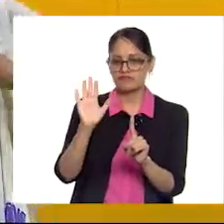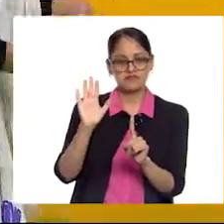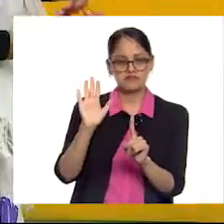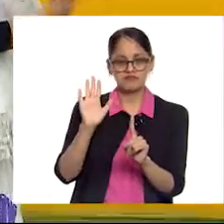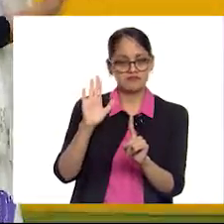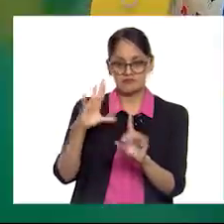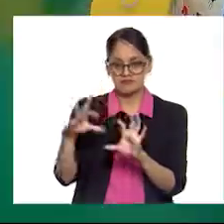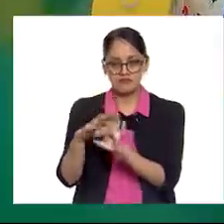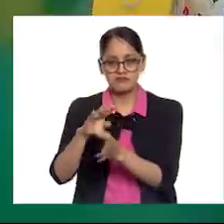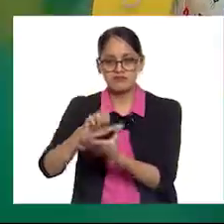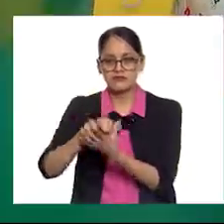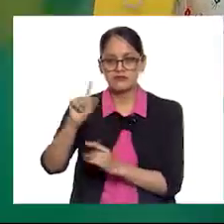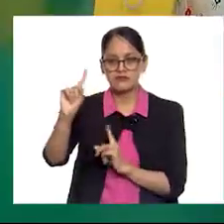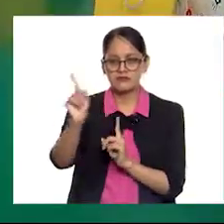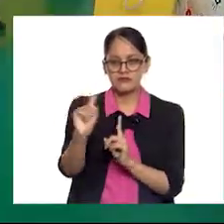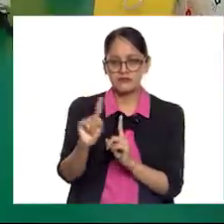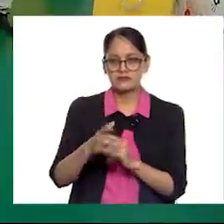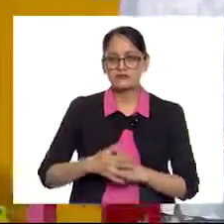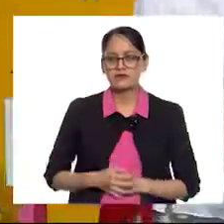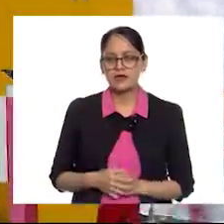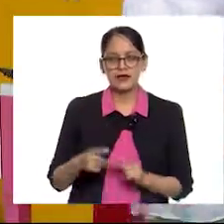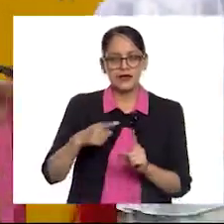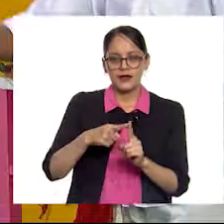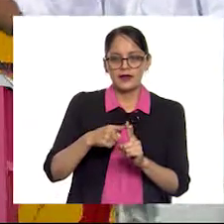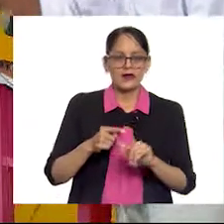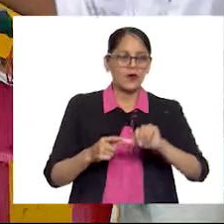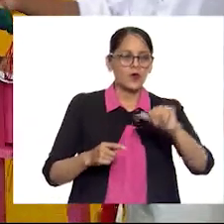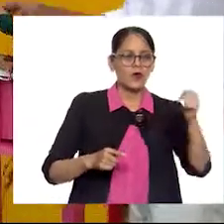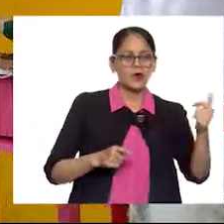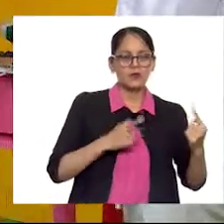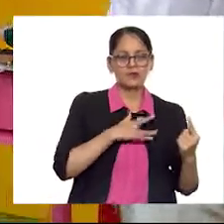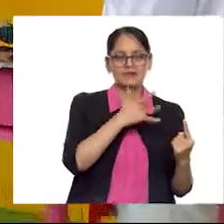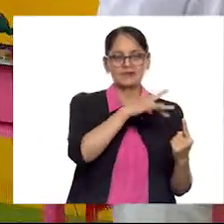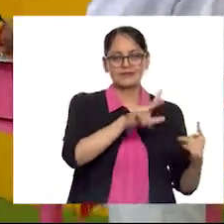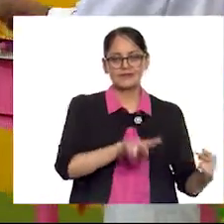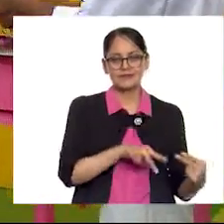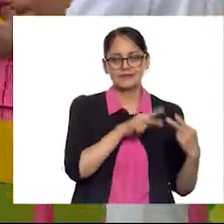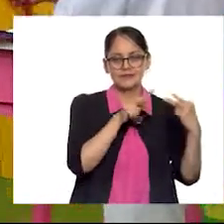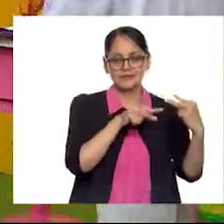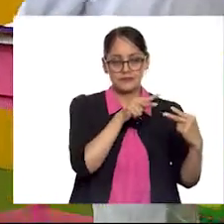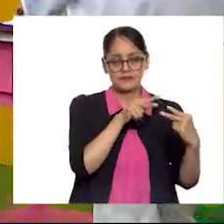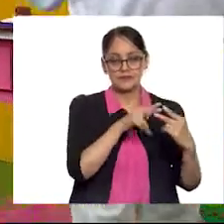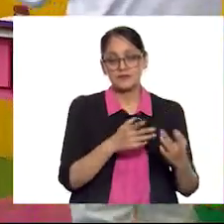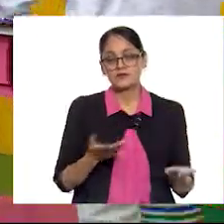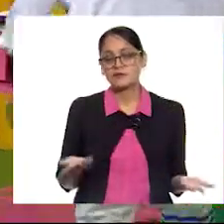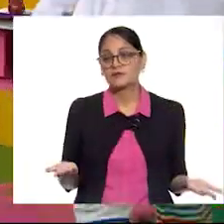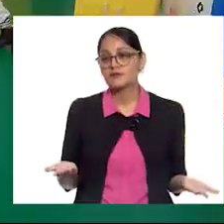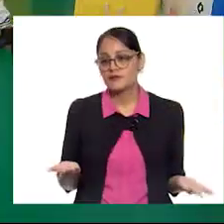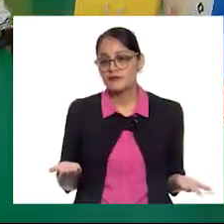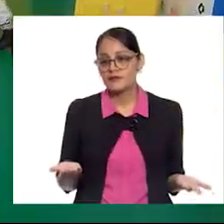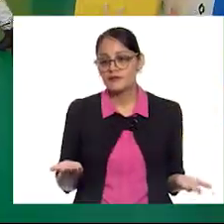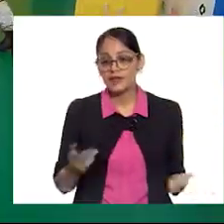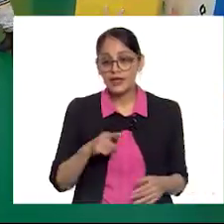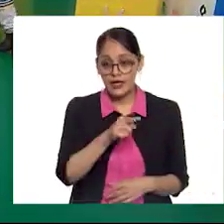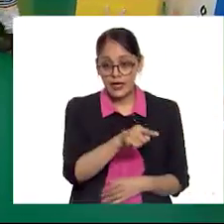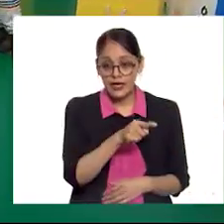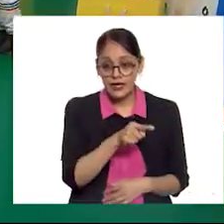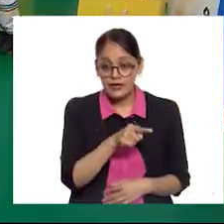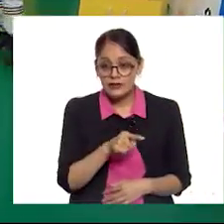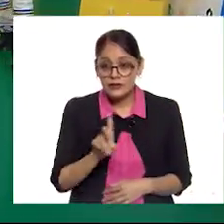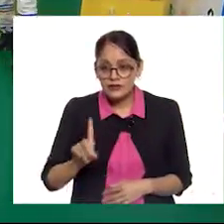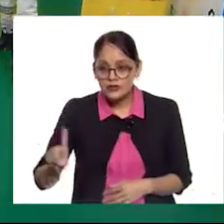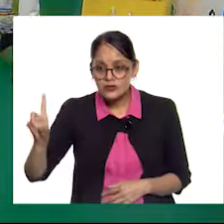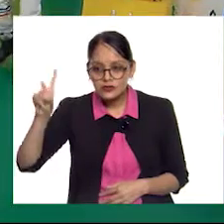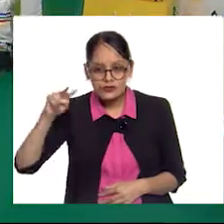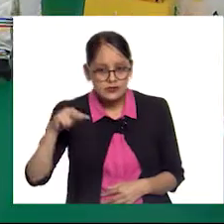en unirse en matrimonio. Ella amaba a Sarawin. Esto despertó la furia del